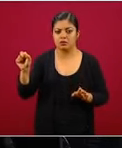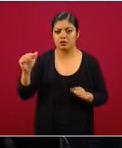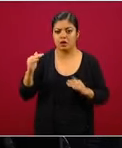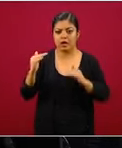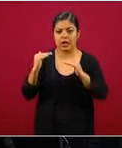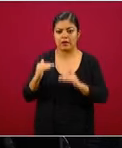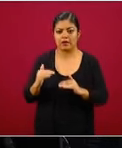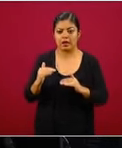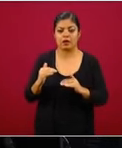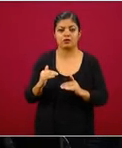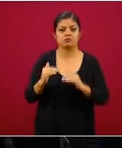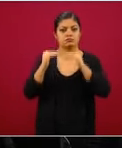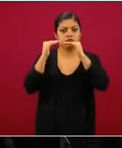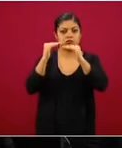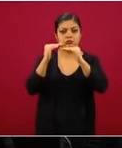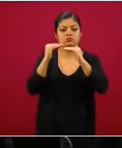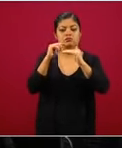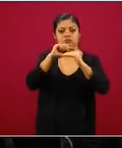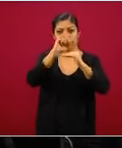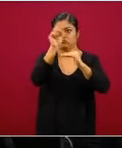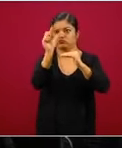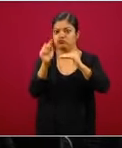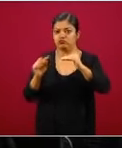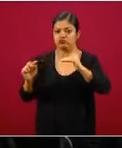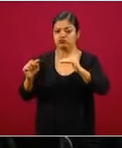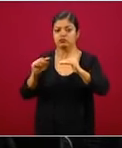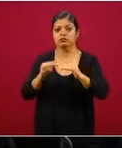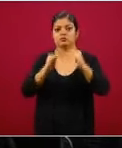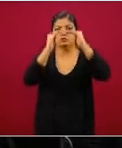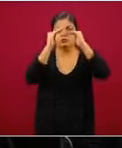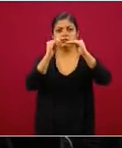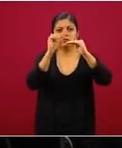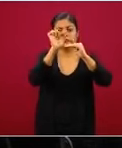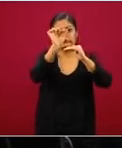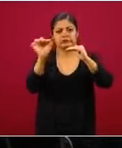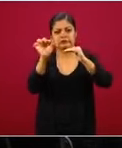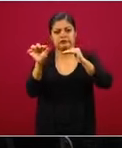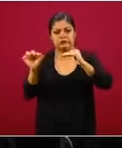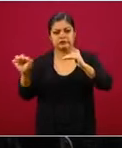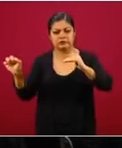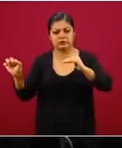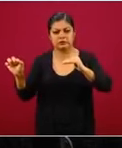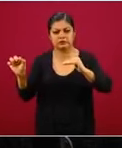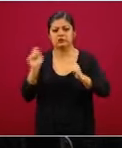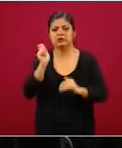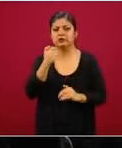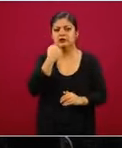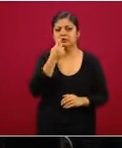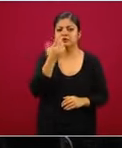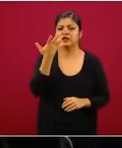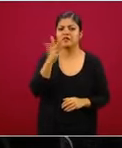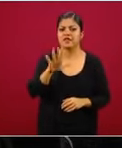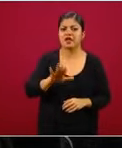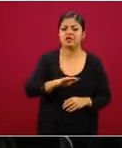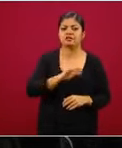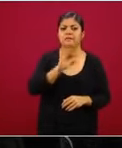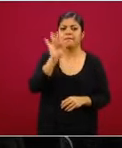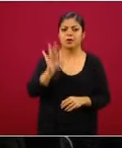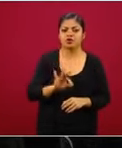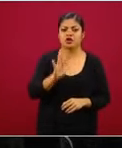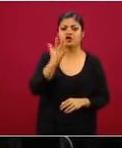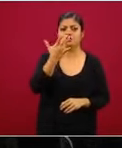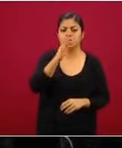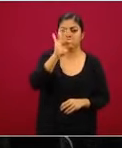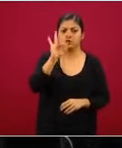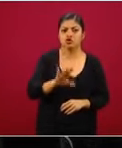abajo, línea sólida en medio y línea punteada arriba. Esto son 10%, 50% y 90%